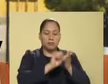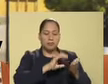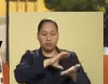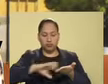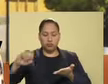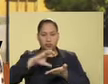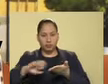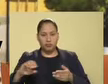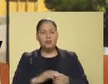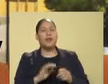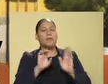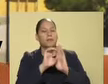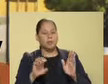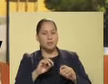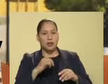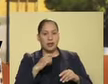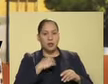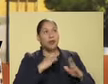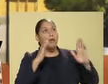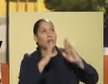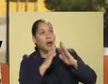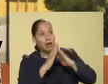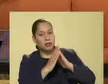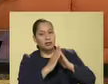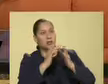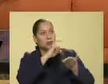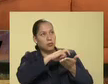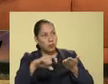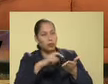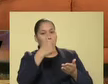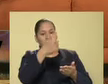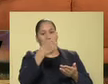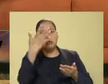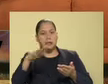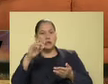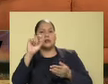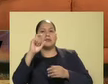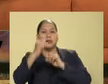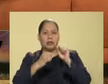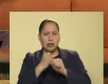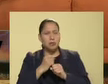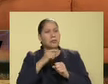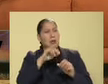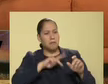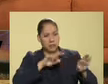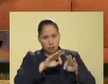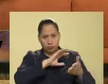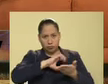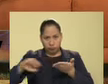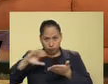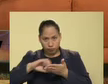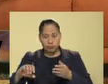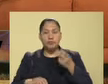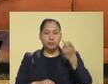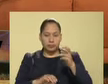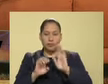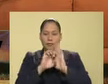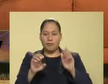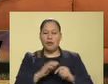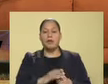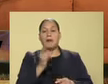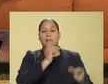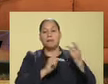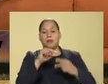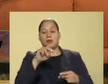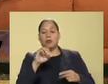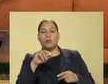temporalidad de estos créditos, por ejemplo, un hipotecario, lo puedes hacer 6, 10, 20 años. Sí, aunque realmente un crédito de nómina va a